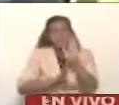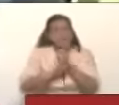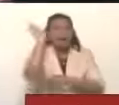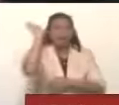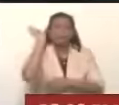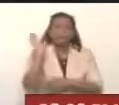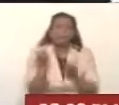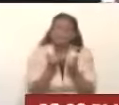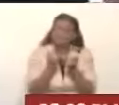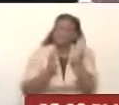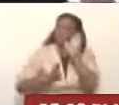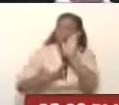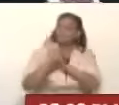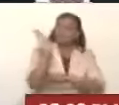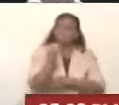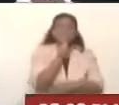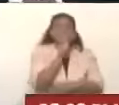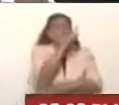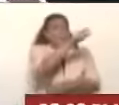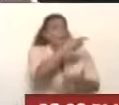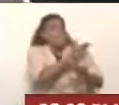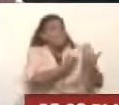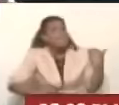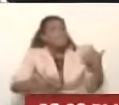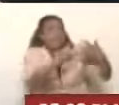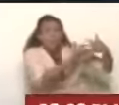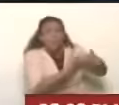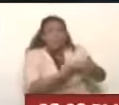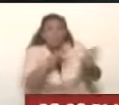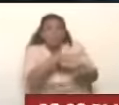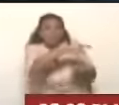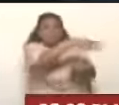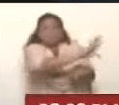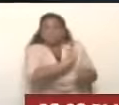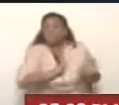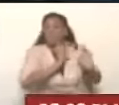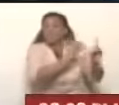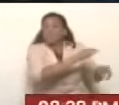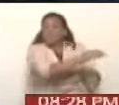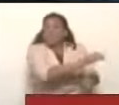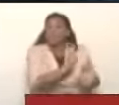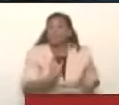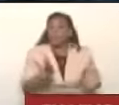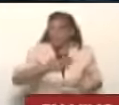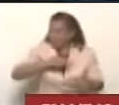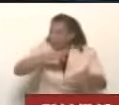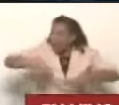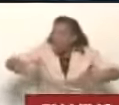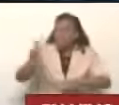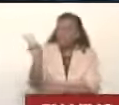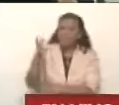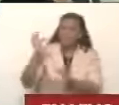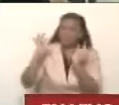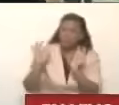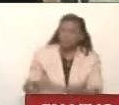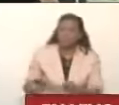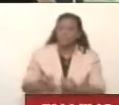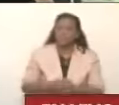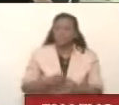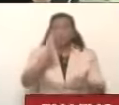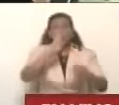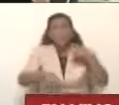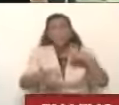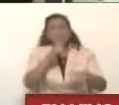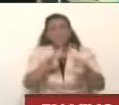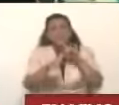la recuperación, que venga quien quiera. Nos tiene sin sentido eso, sin cuidado. Bueno, por último, se ha